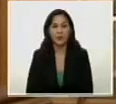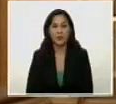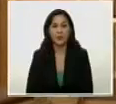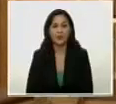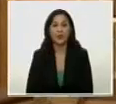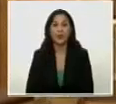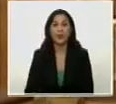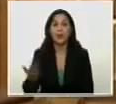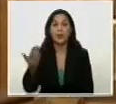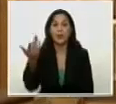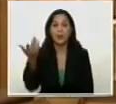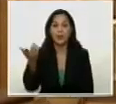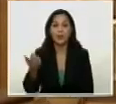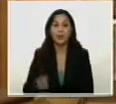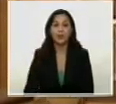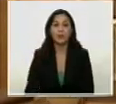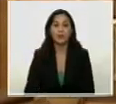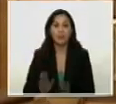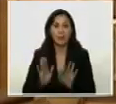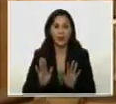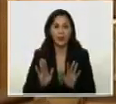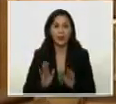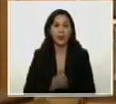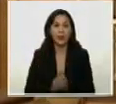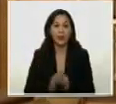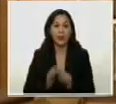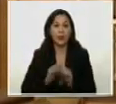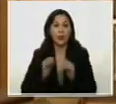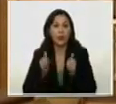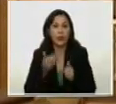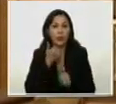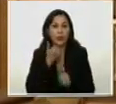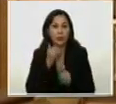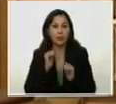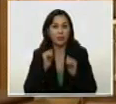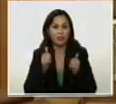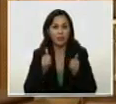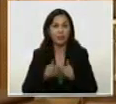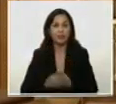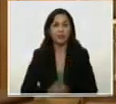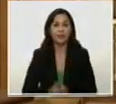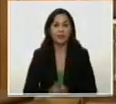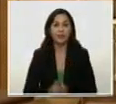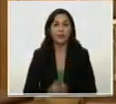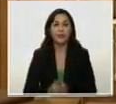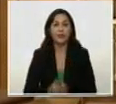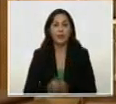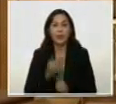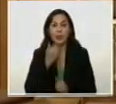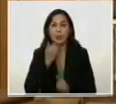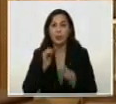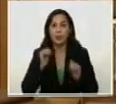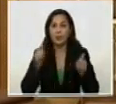Mira, ya va, porque estamos arrancando apenas. Estamos arrancando.